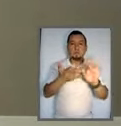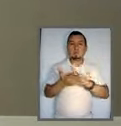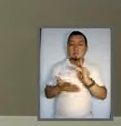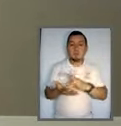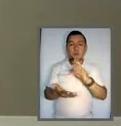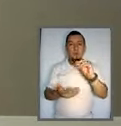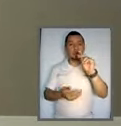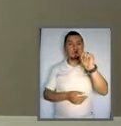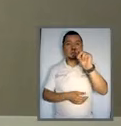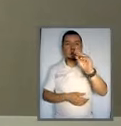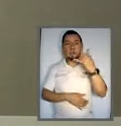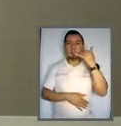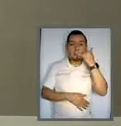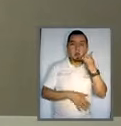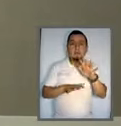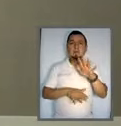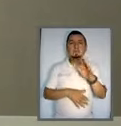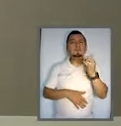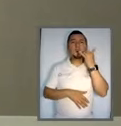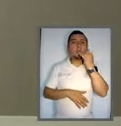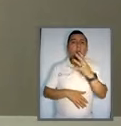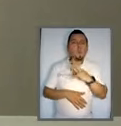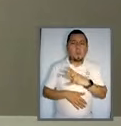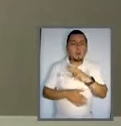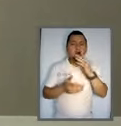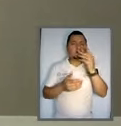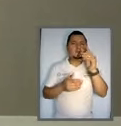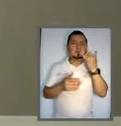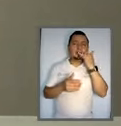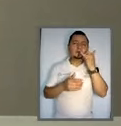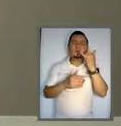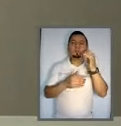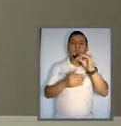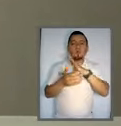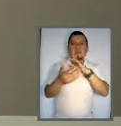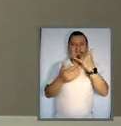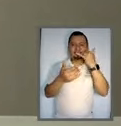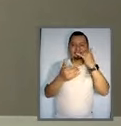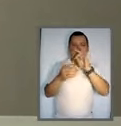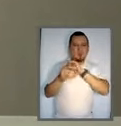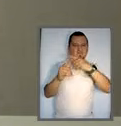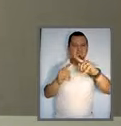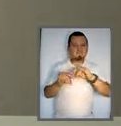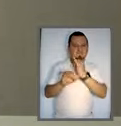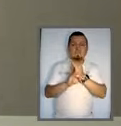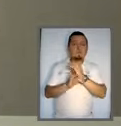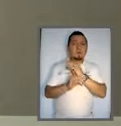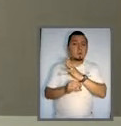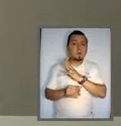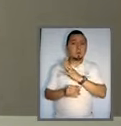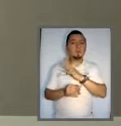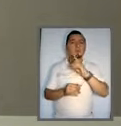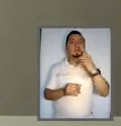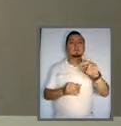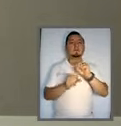tablet, televisión, teléfono celular e inclusive a veces la radio, la verdad que esto complicaría bastante. El futuro nos alcanzó,